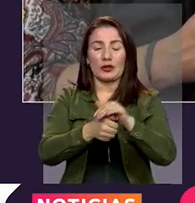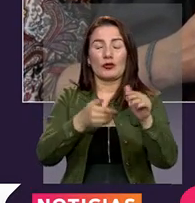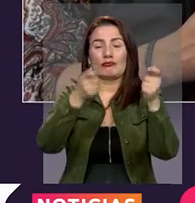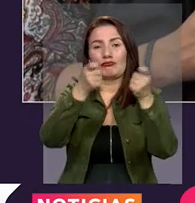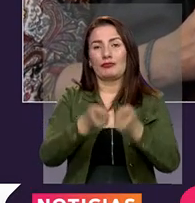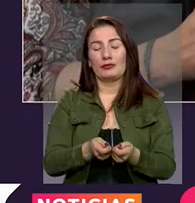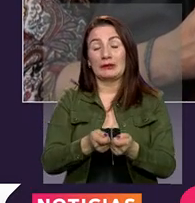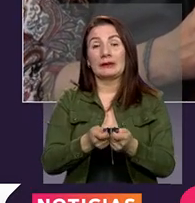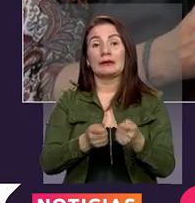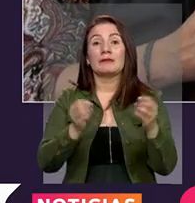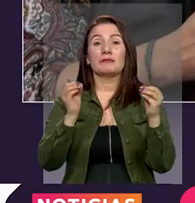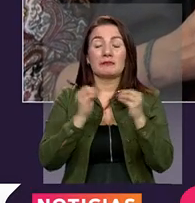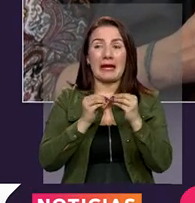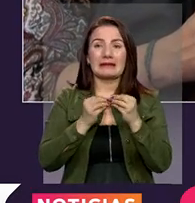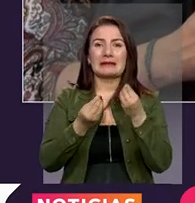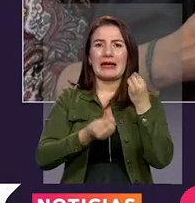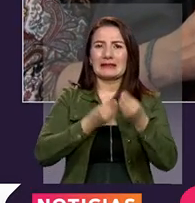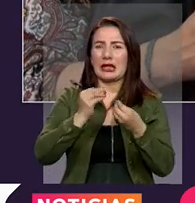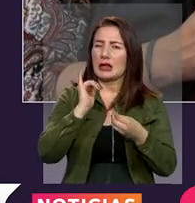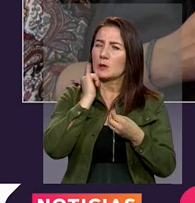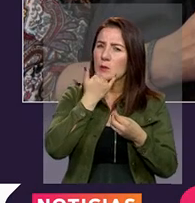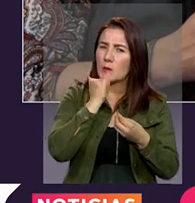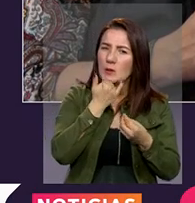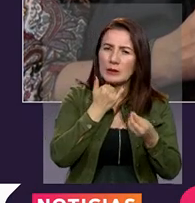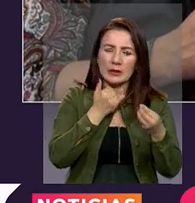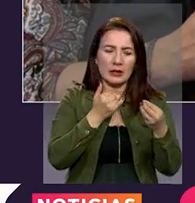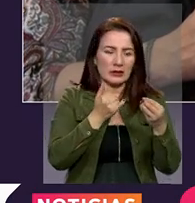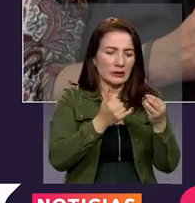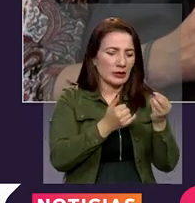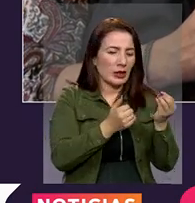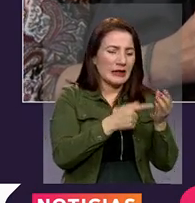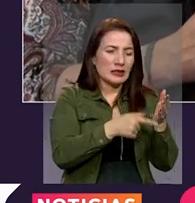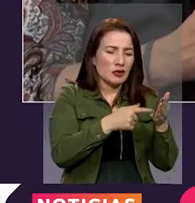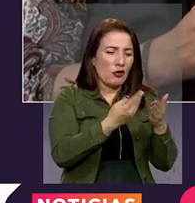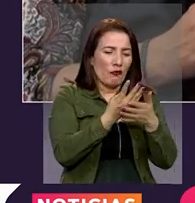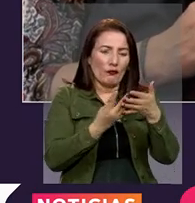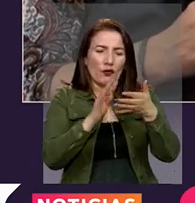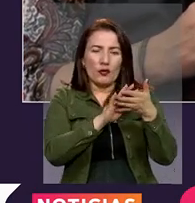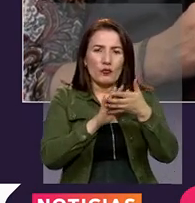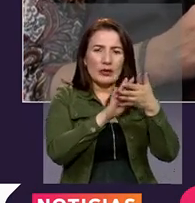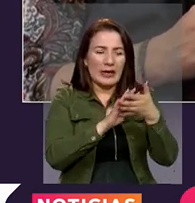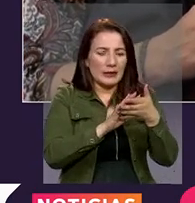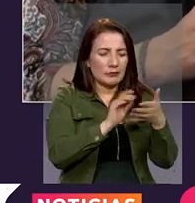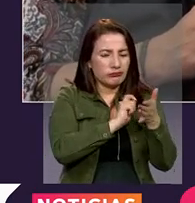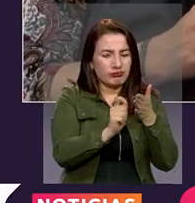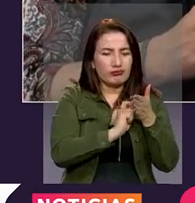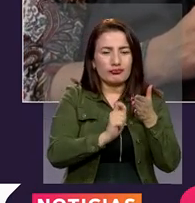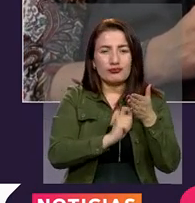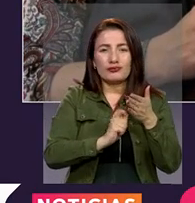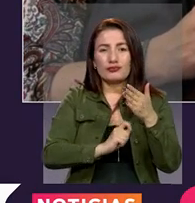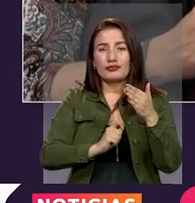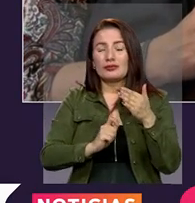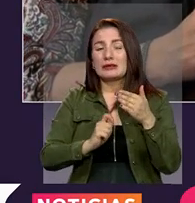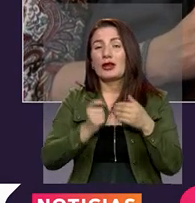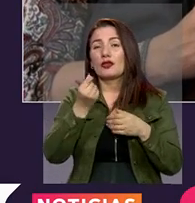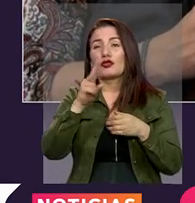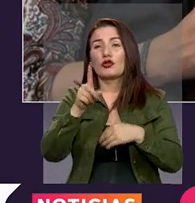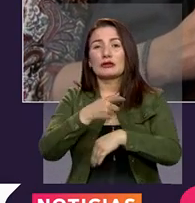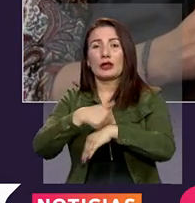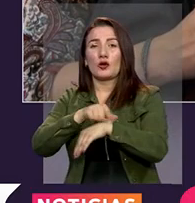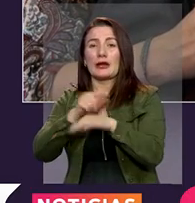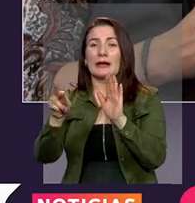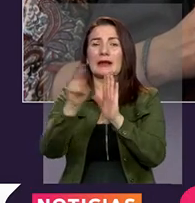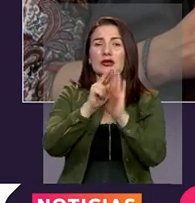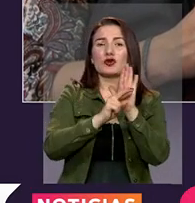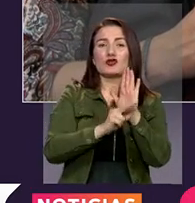que se presentaran errores en los formularios y no solamente eso. A menos de 12 horas de elecciones se expide una